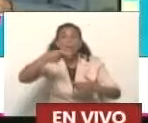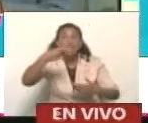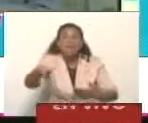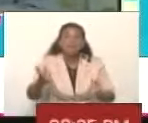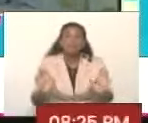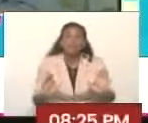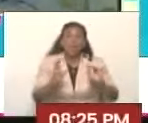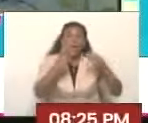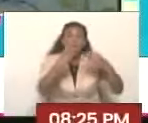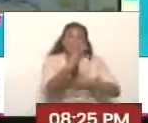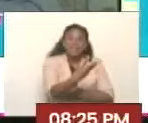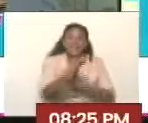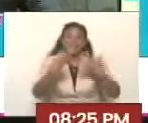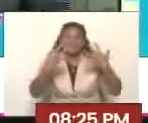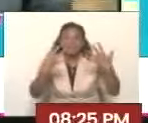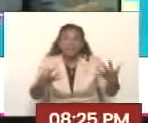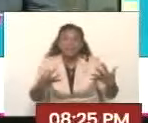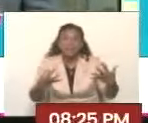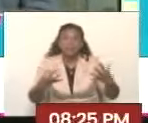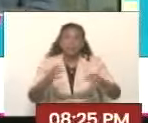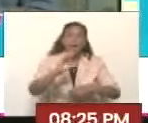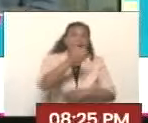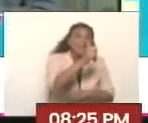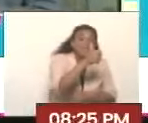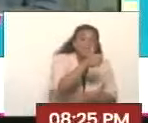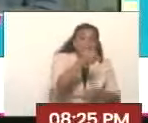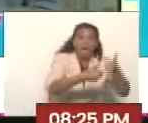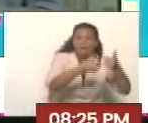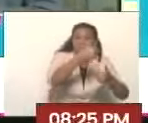En Venezuela ahorita hay 10 candidatos.